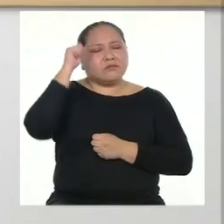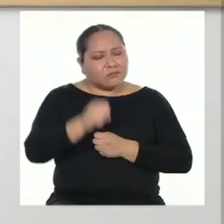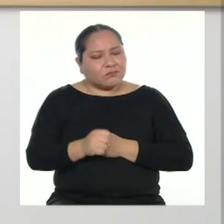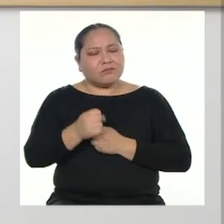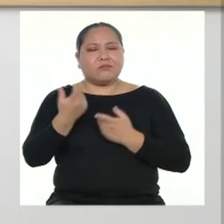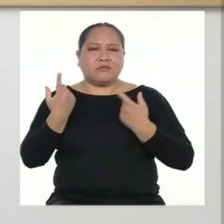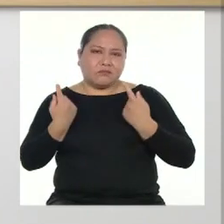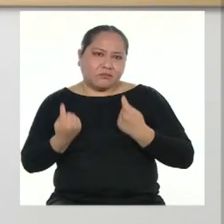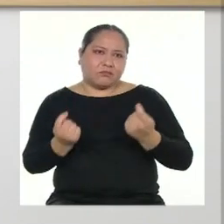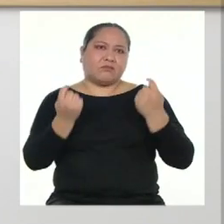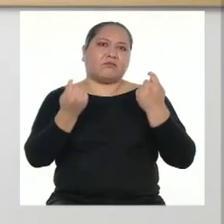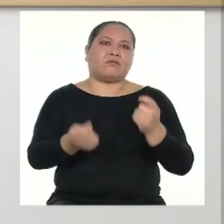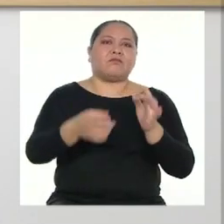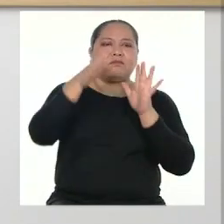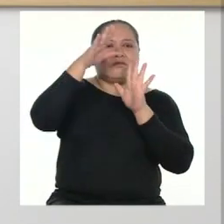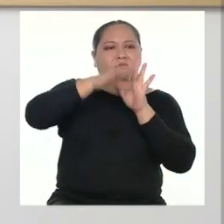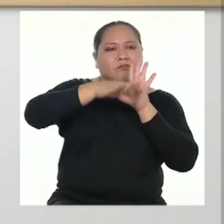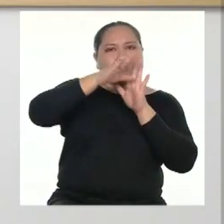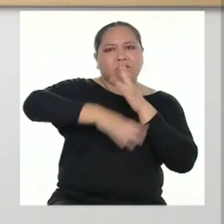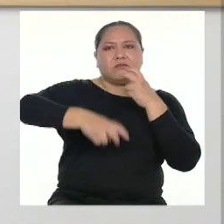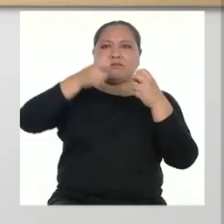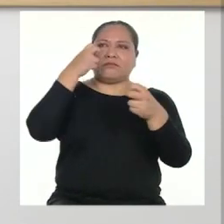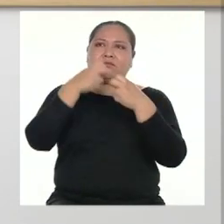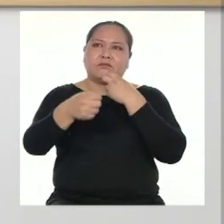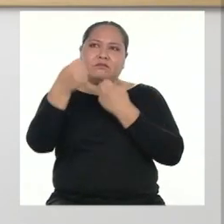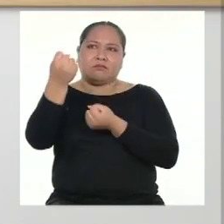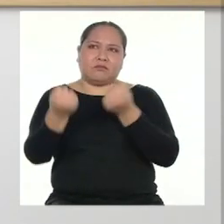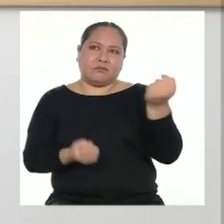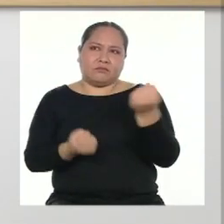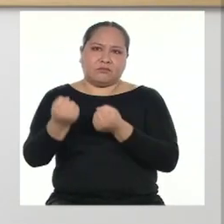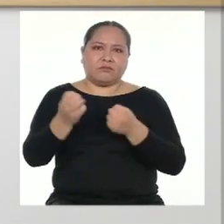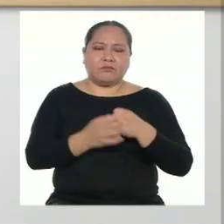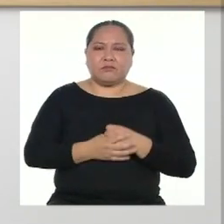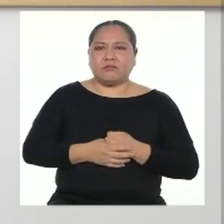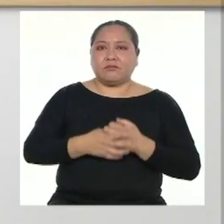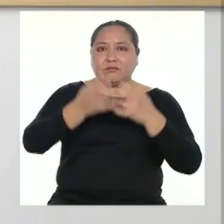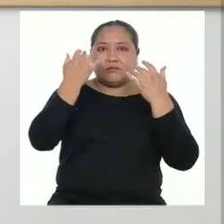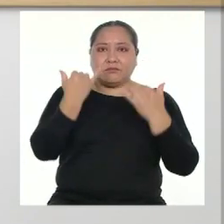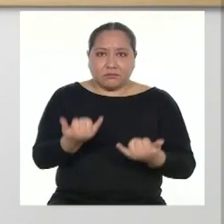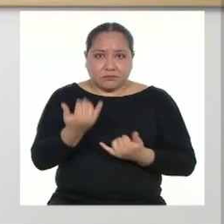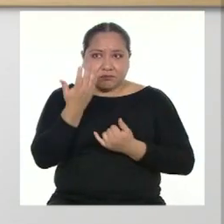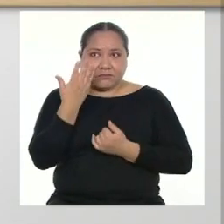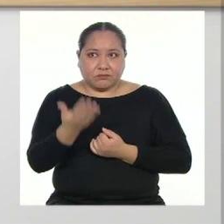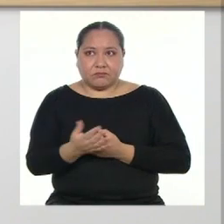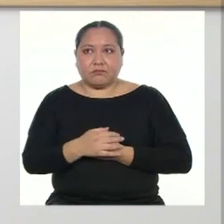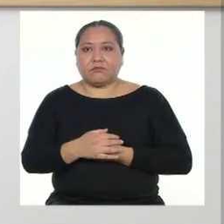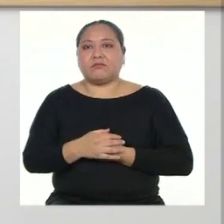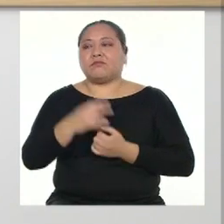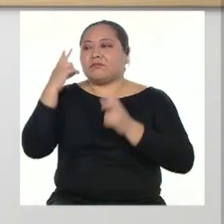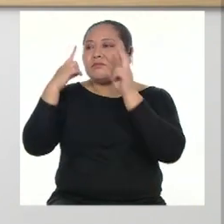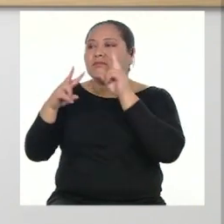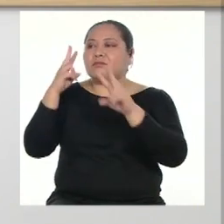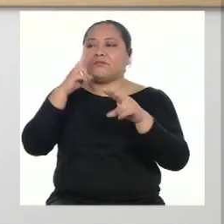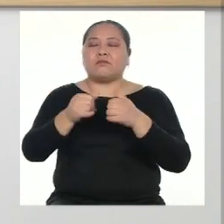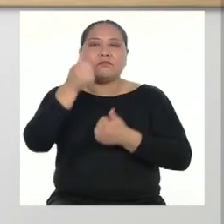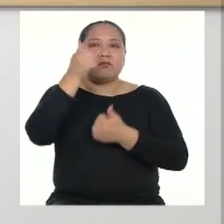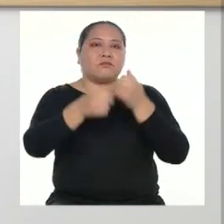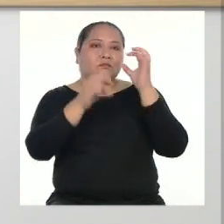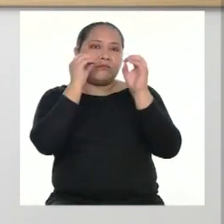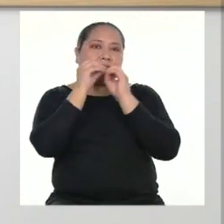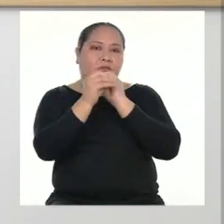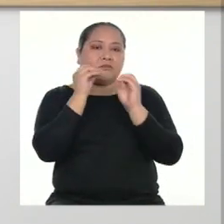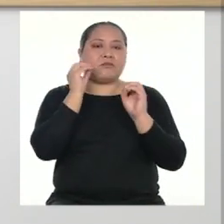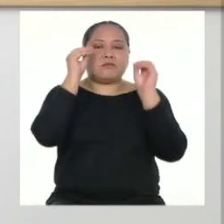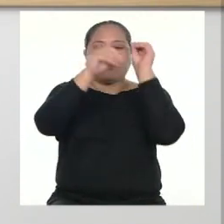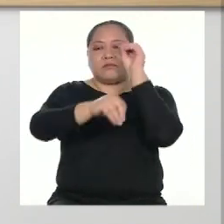habido intentos de contrarrestar el caos vehicular, Yanira. Ahora mismo vamos a ver qué alternativas